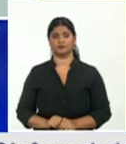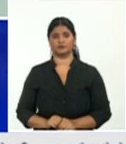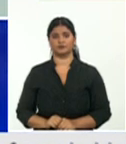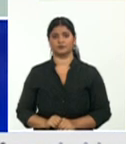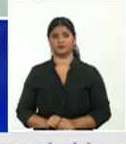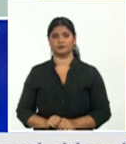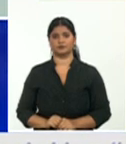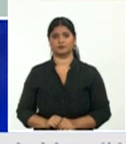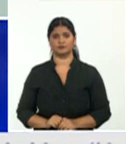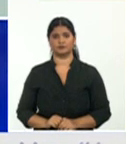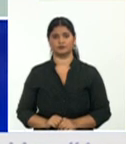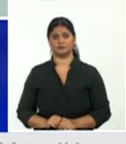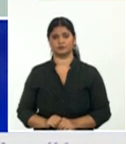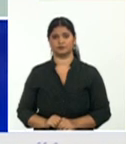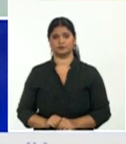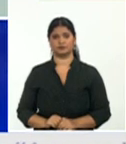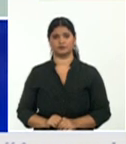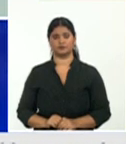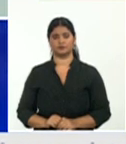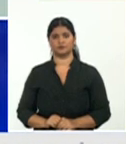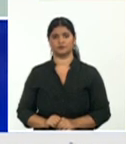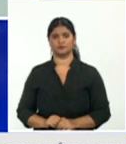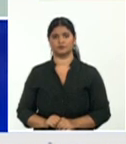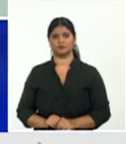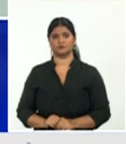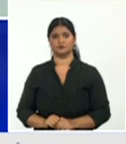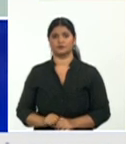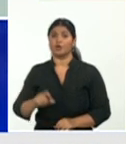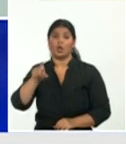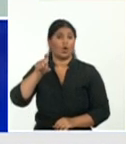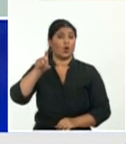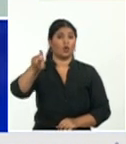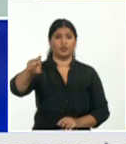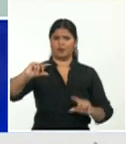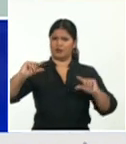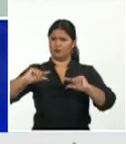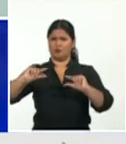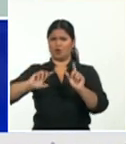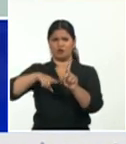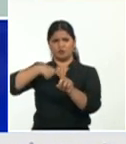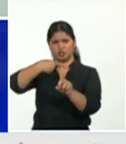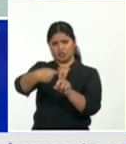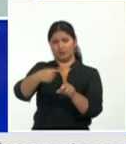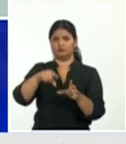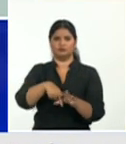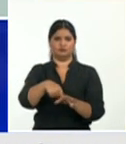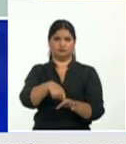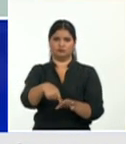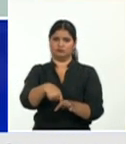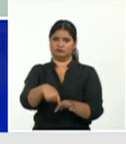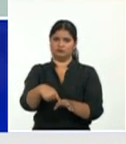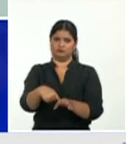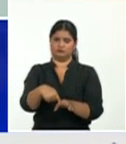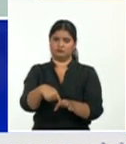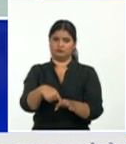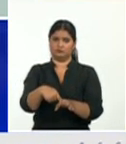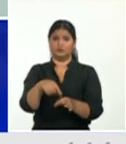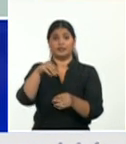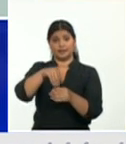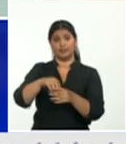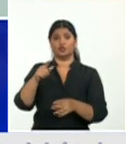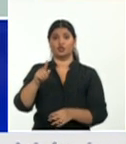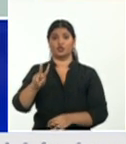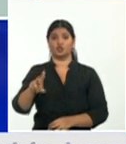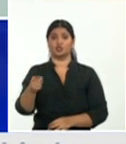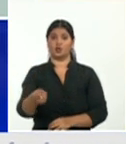Realmente con tasa baja va quedando el municipio especial Isla de la Juventud con 12,2. Y